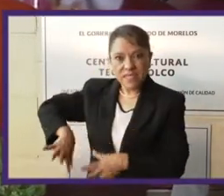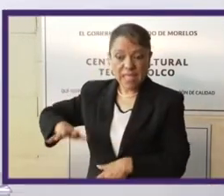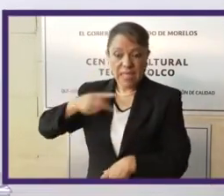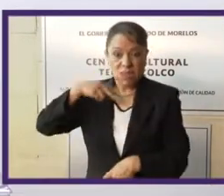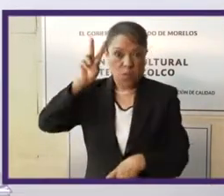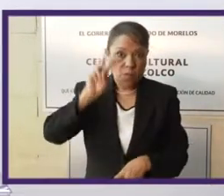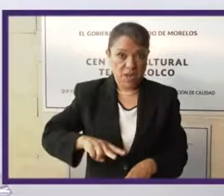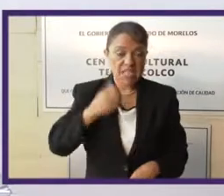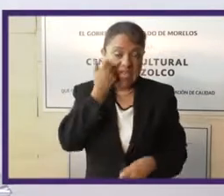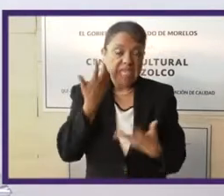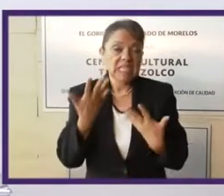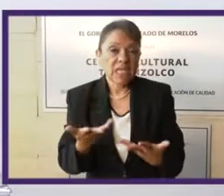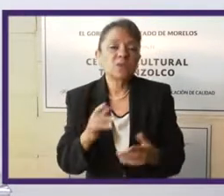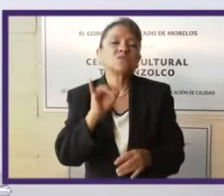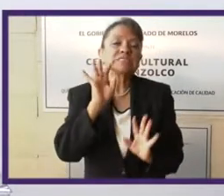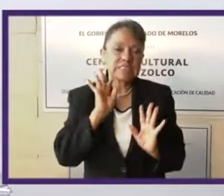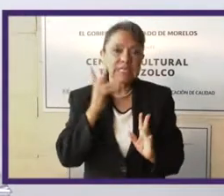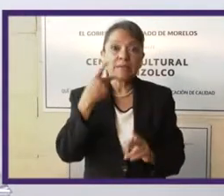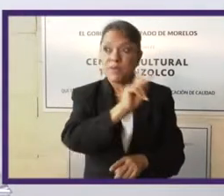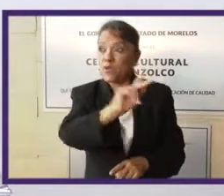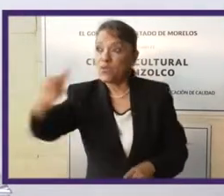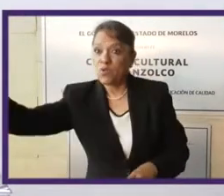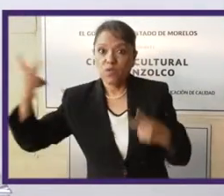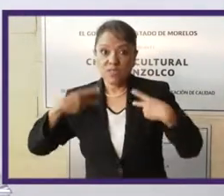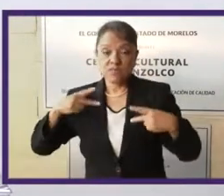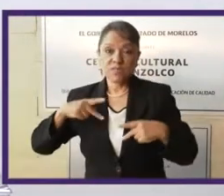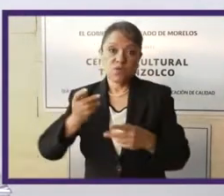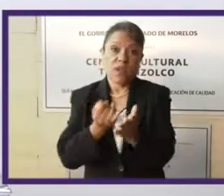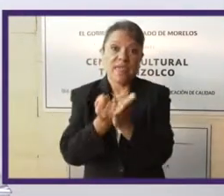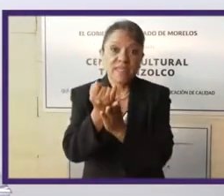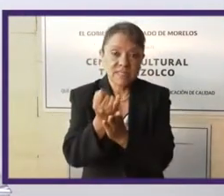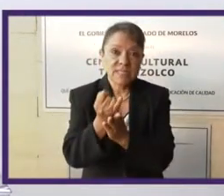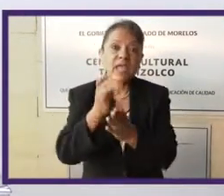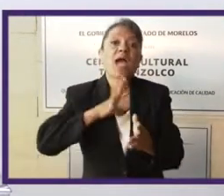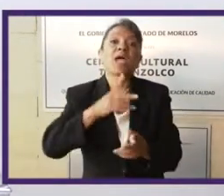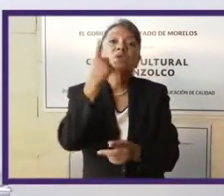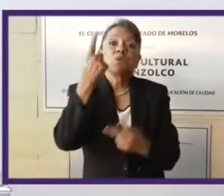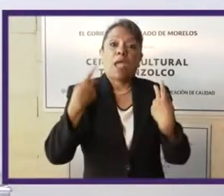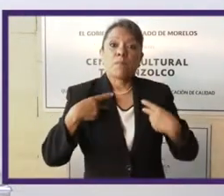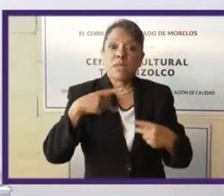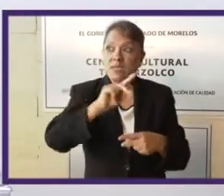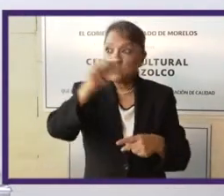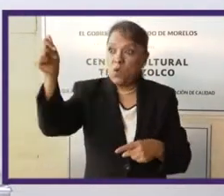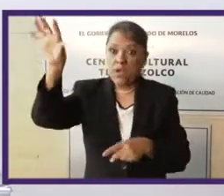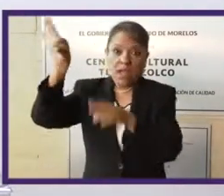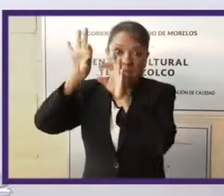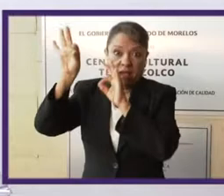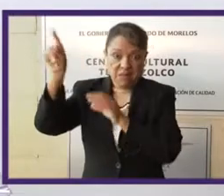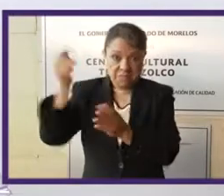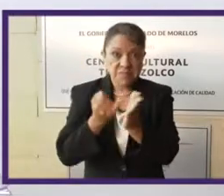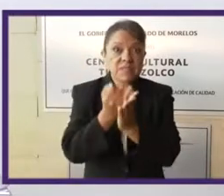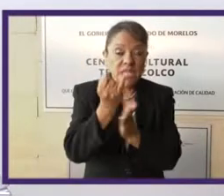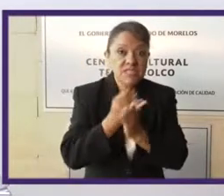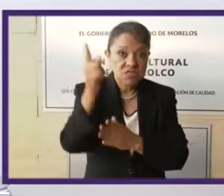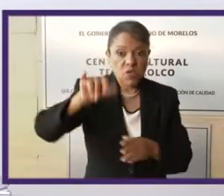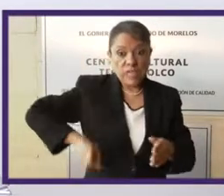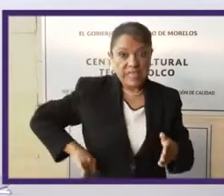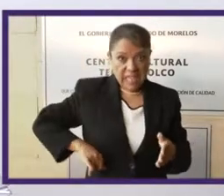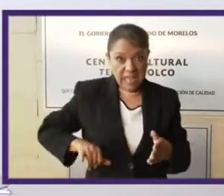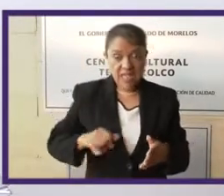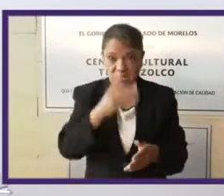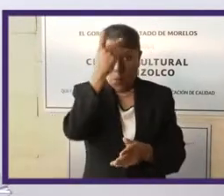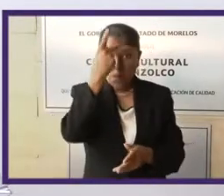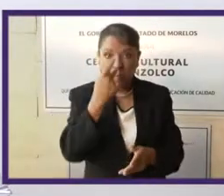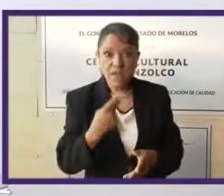y que sean los ciudadanos los que decidan y si hay un ciudadano ciudadana con esa decisión con ese interés con ese perfil